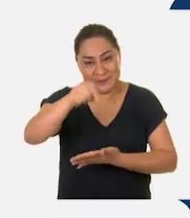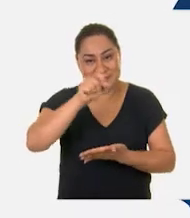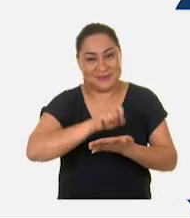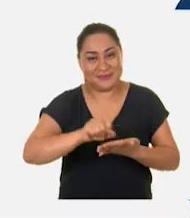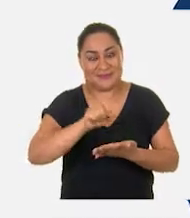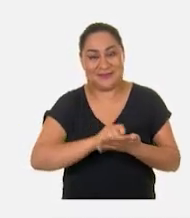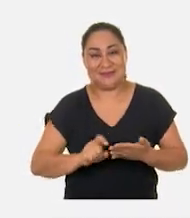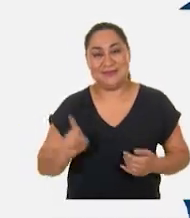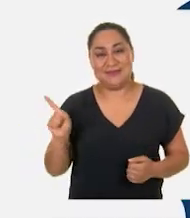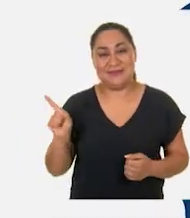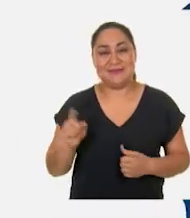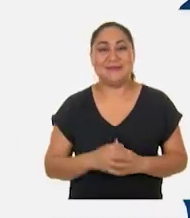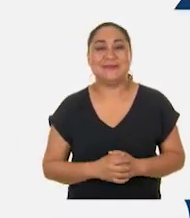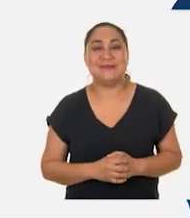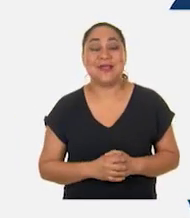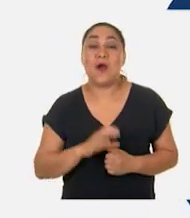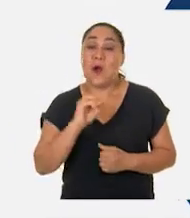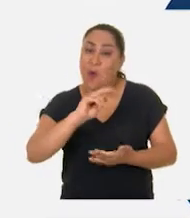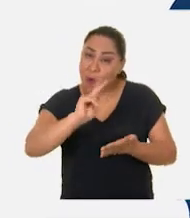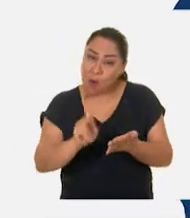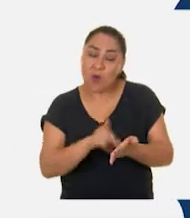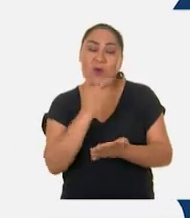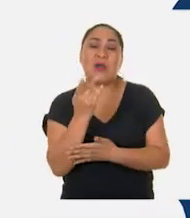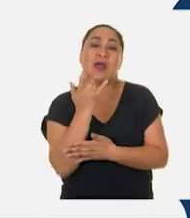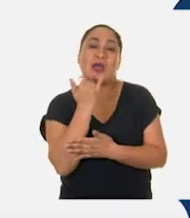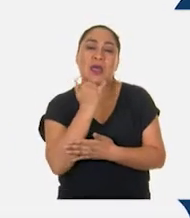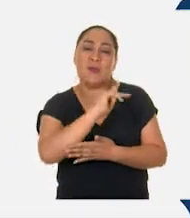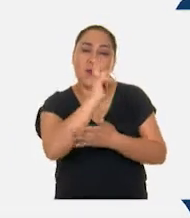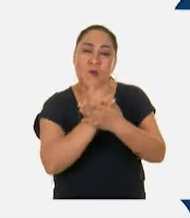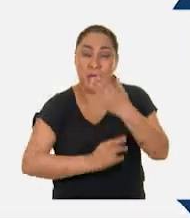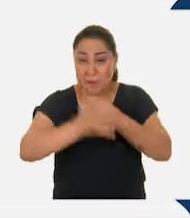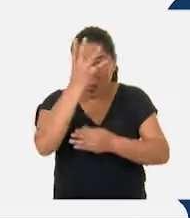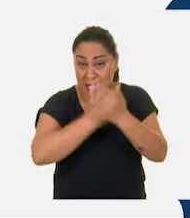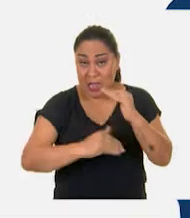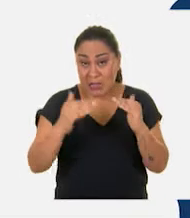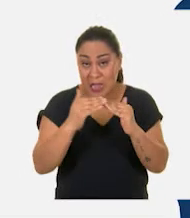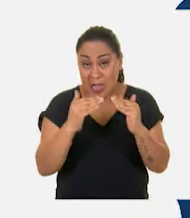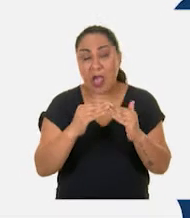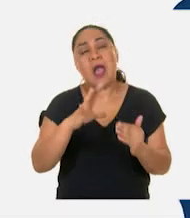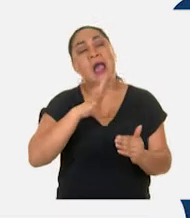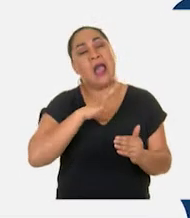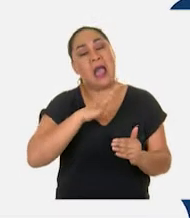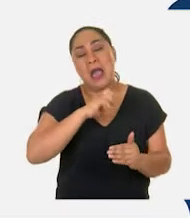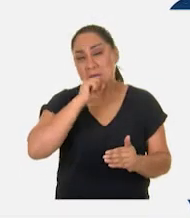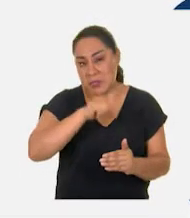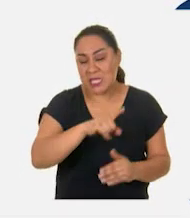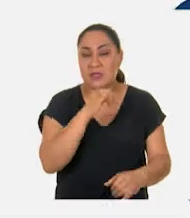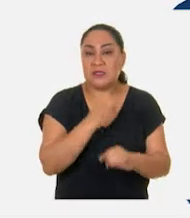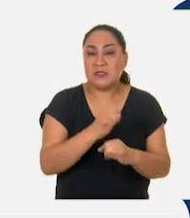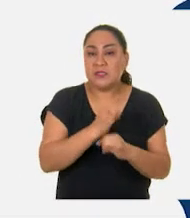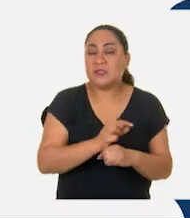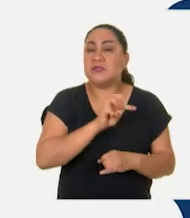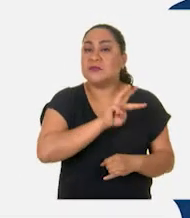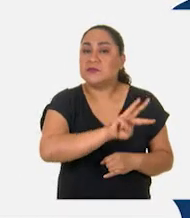conalitech.cep.gob.mx. Si quieres volver a ver los programas de Aprende en Casa, los puedes encontrar en la siguiente liga: